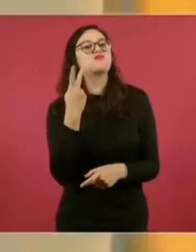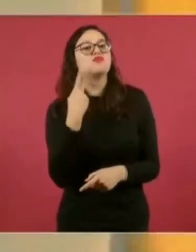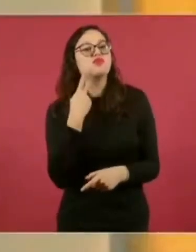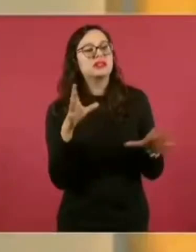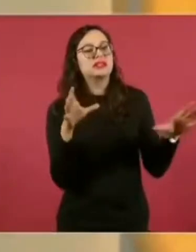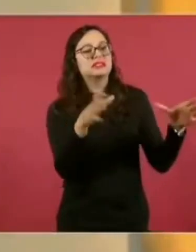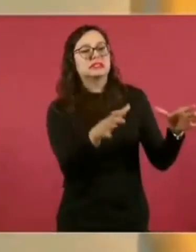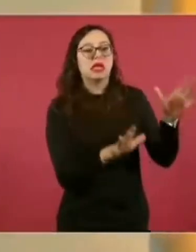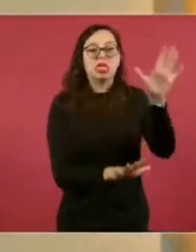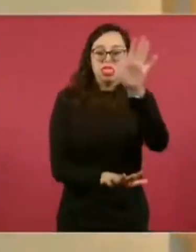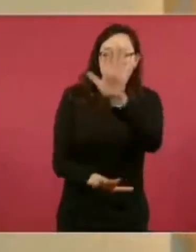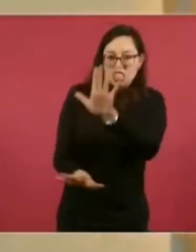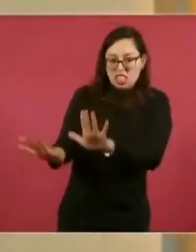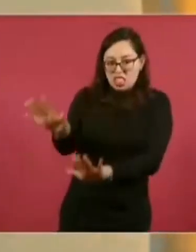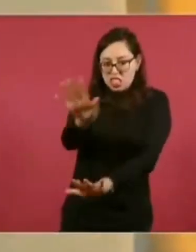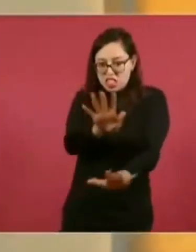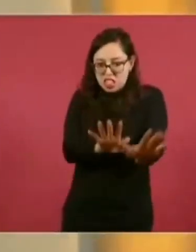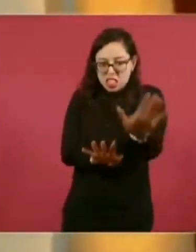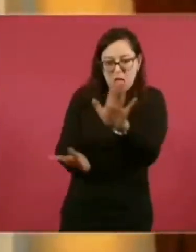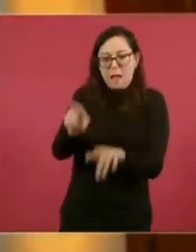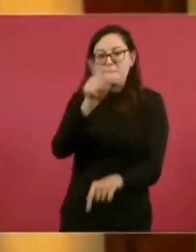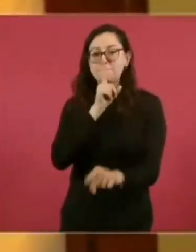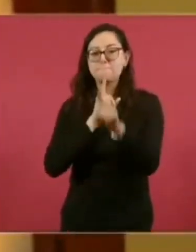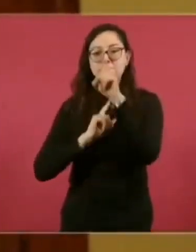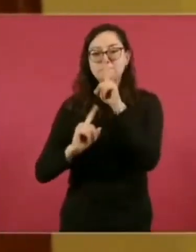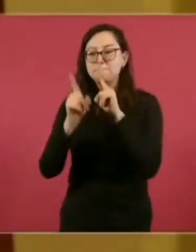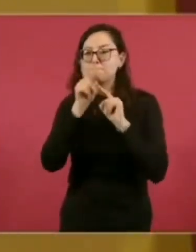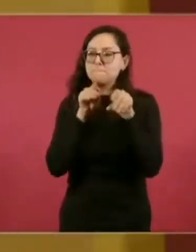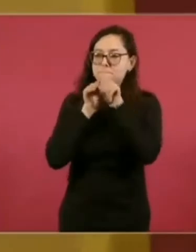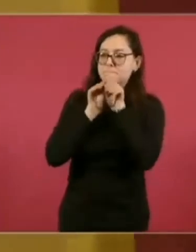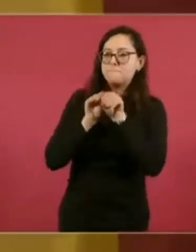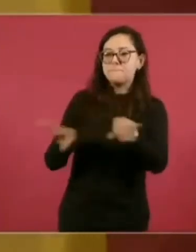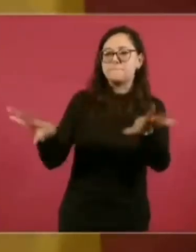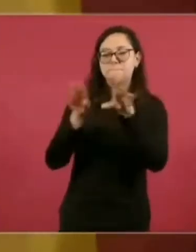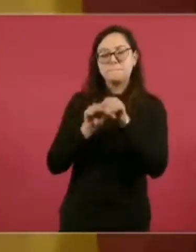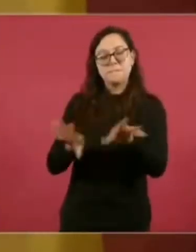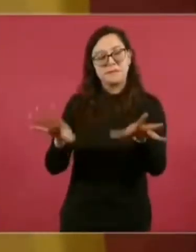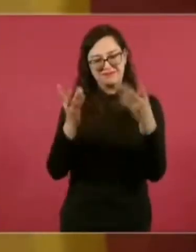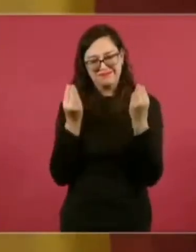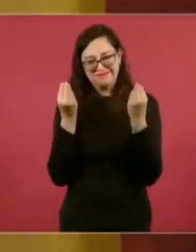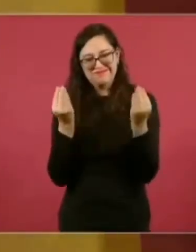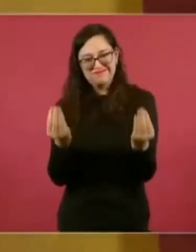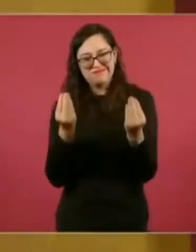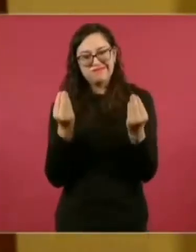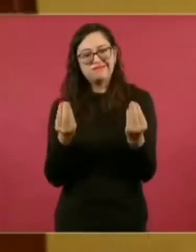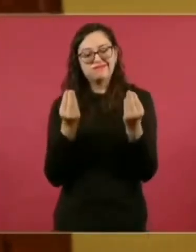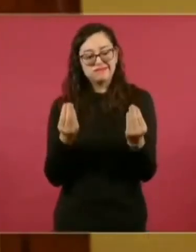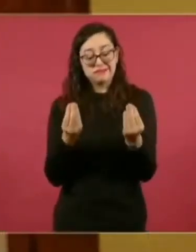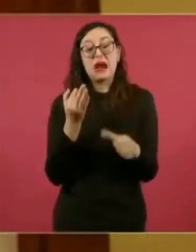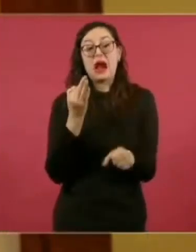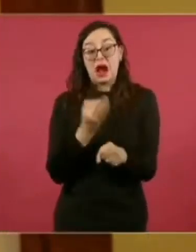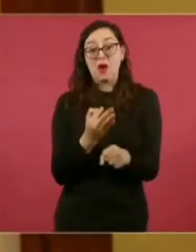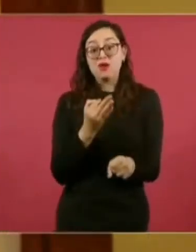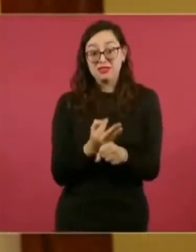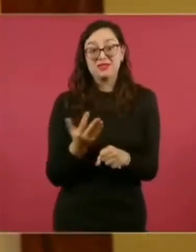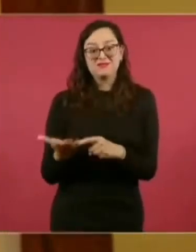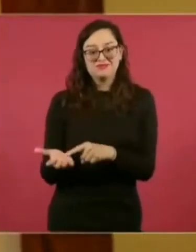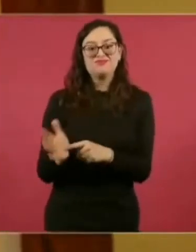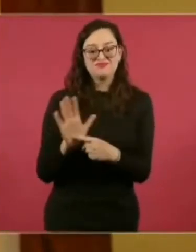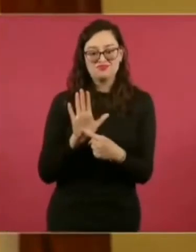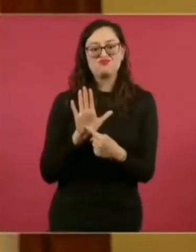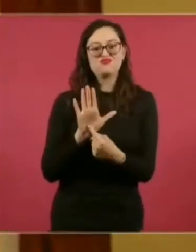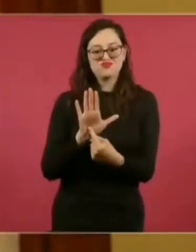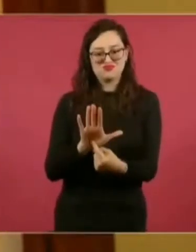muchas mentiras, y muestra de ello son algunos de los casos que vamos a presentar